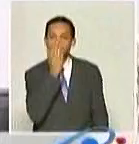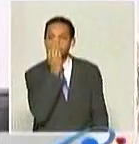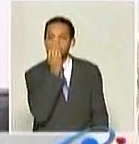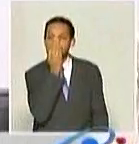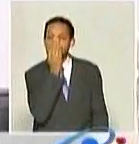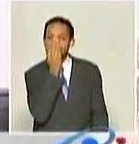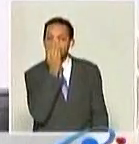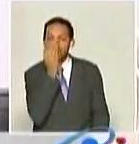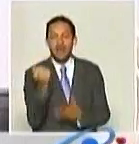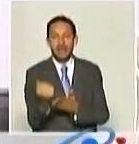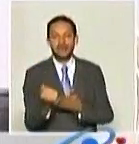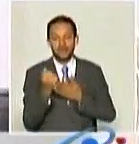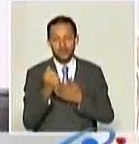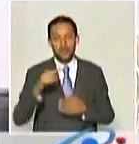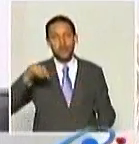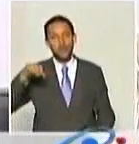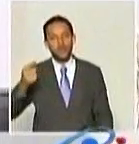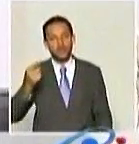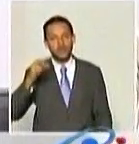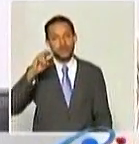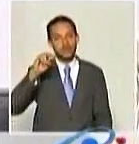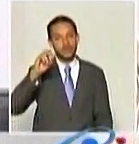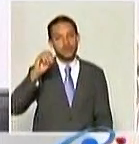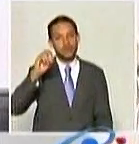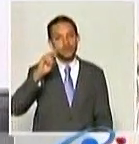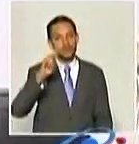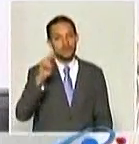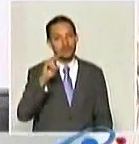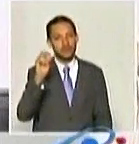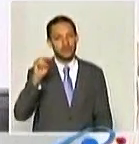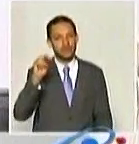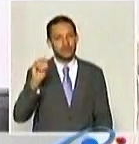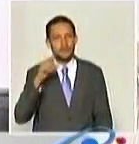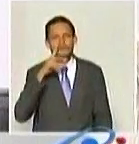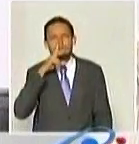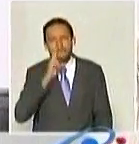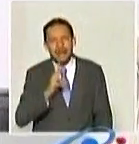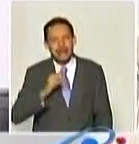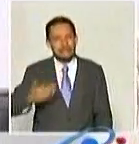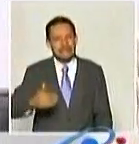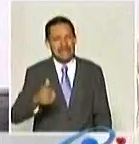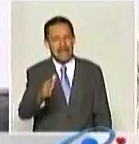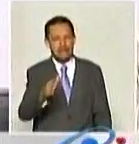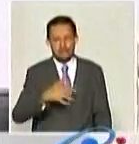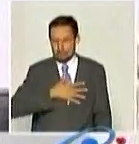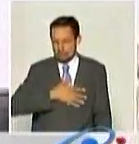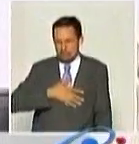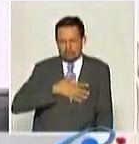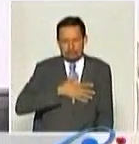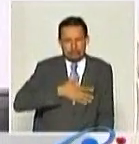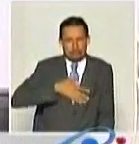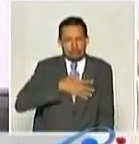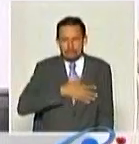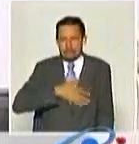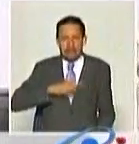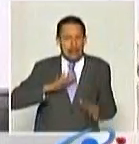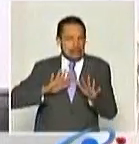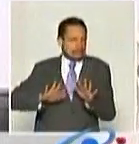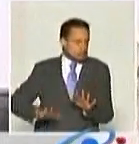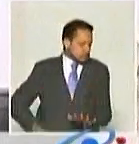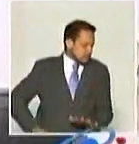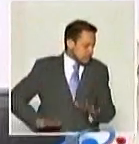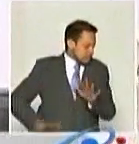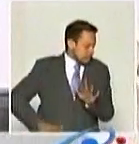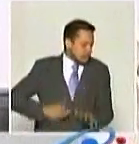ozono sí tiene un olor característico, algunos dicen que huele como a pescado, es un olor que realmente no es muy agradable y pica